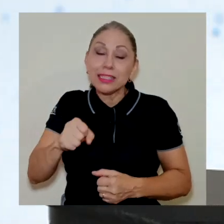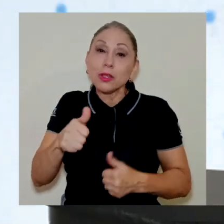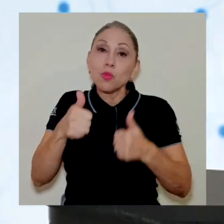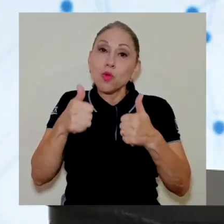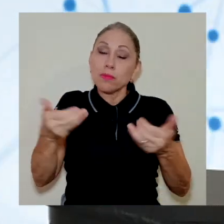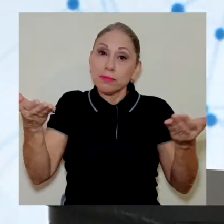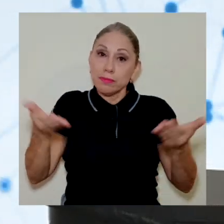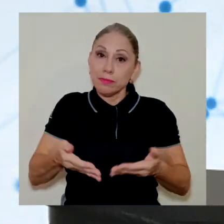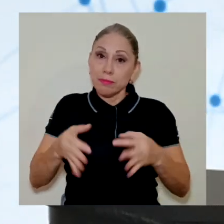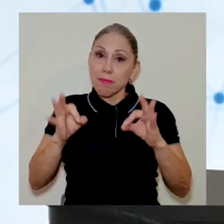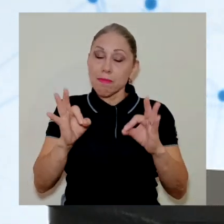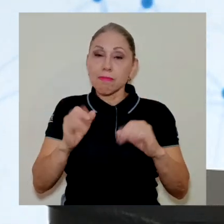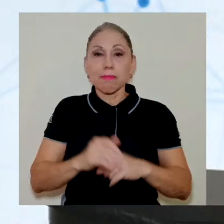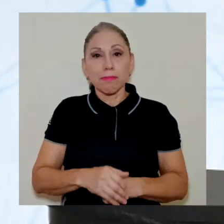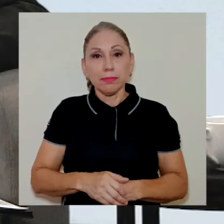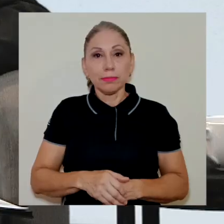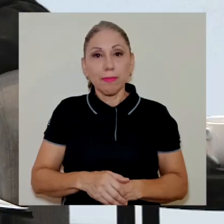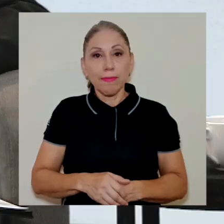muy bien visto.